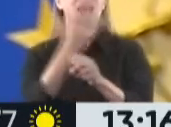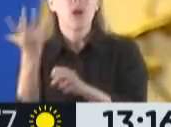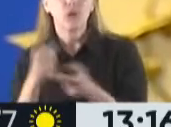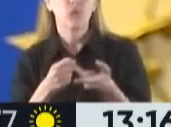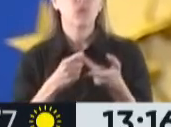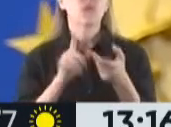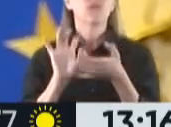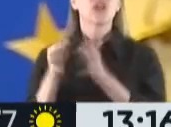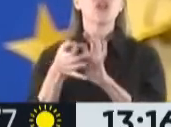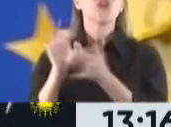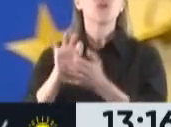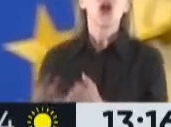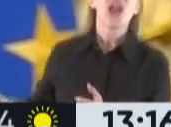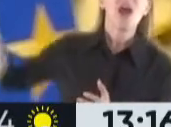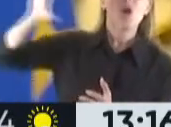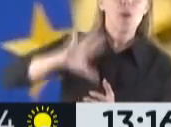Europea.